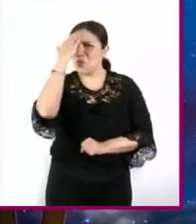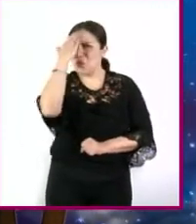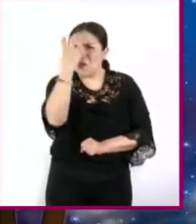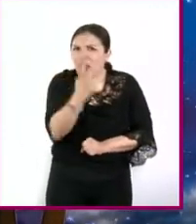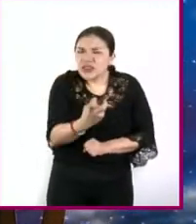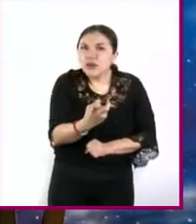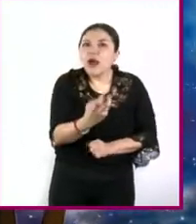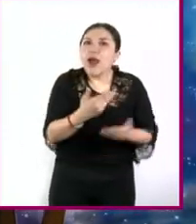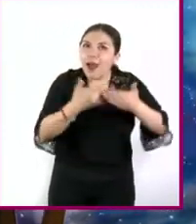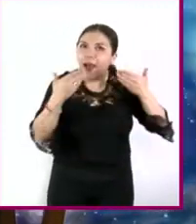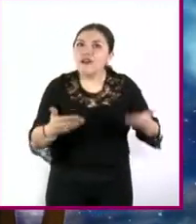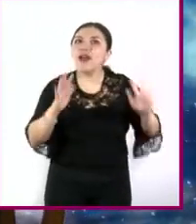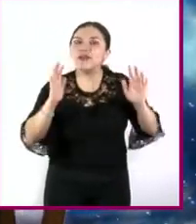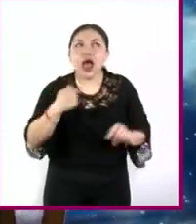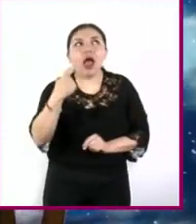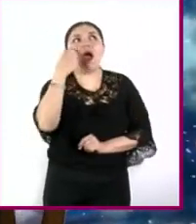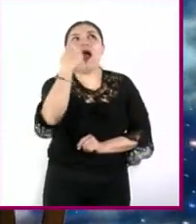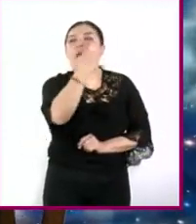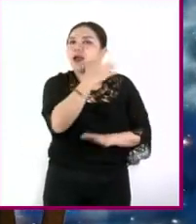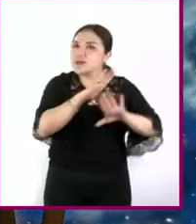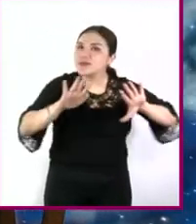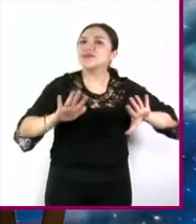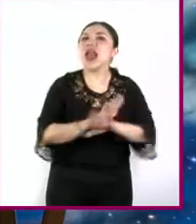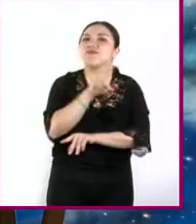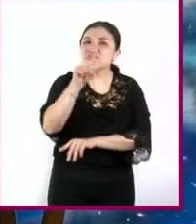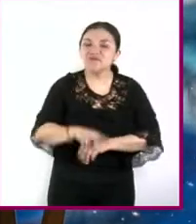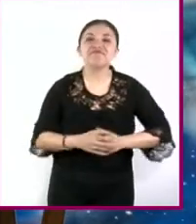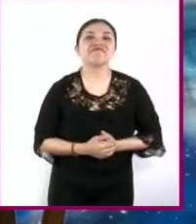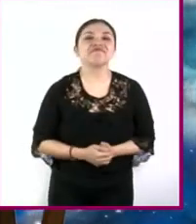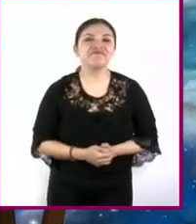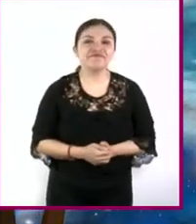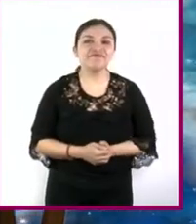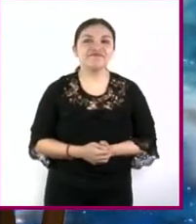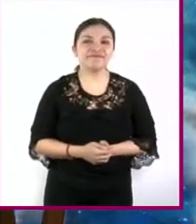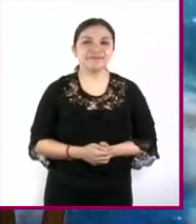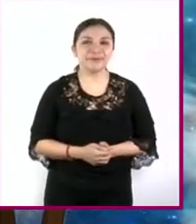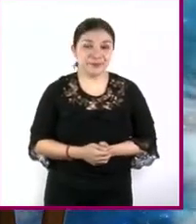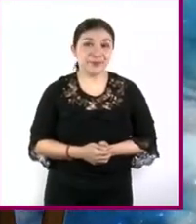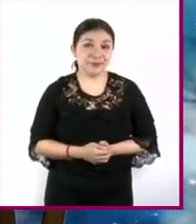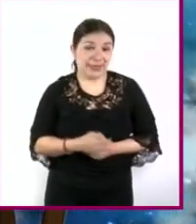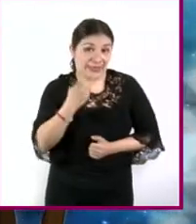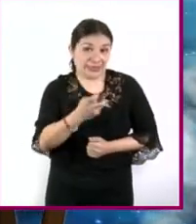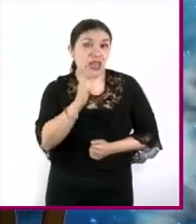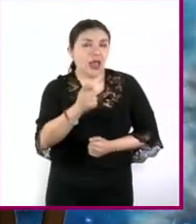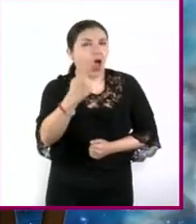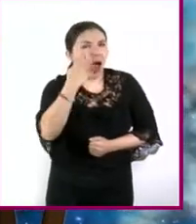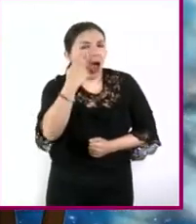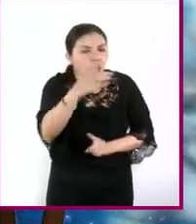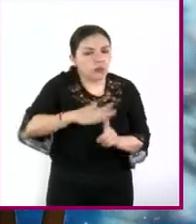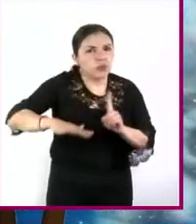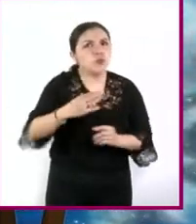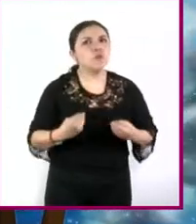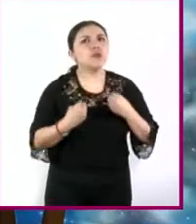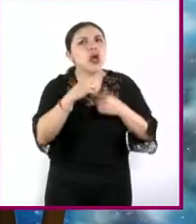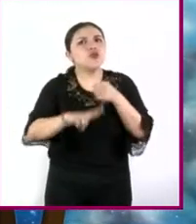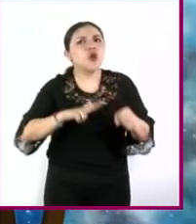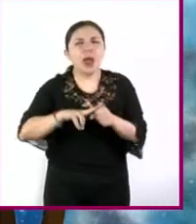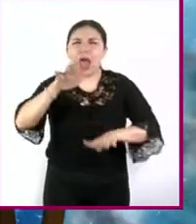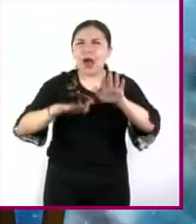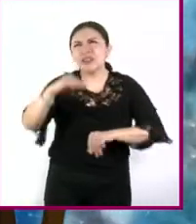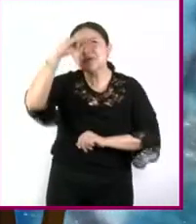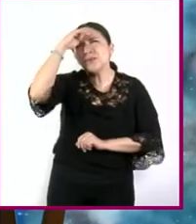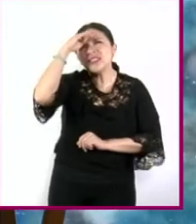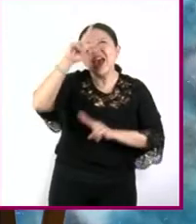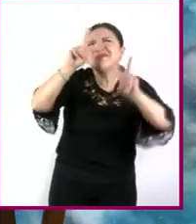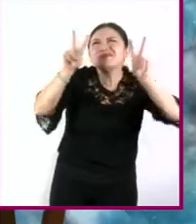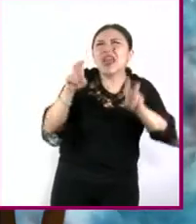información que ha cambiado mi forma de ver el mundo y lo cotidiano que es a veces pensamos que los